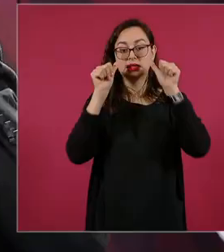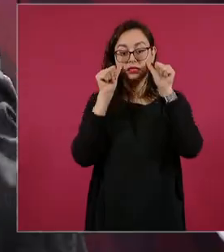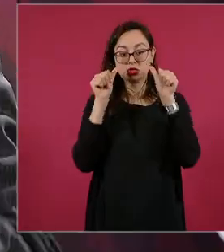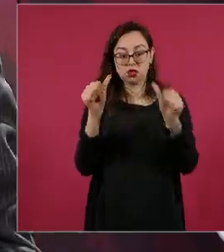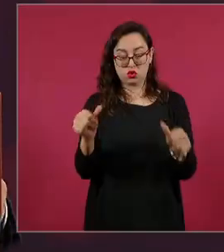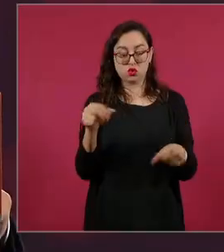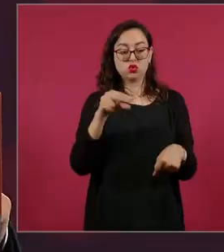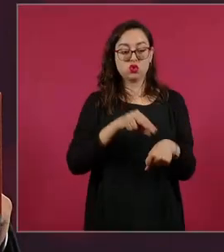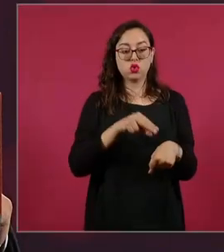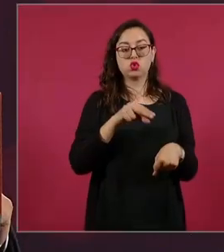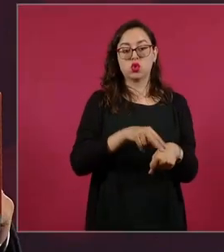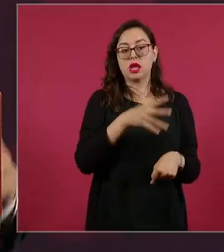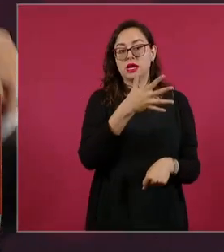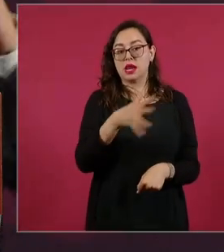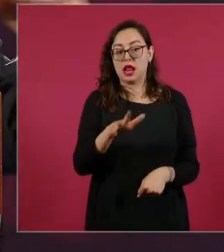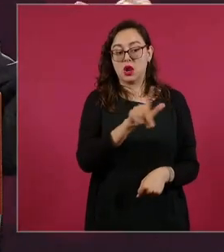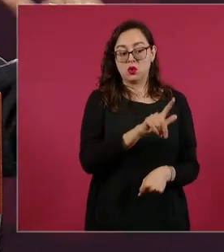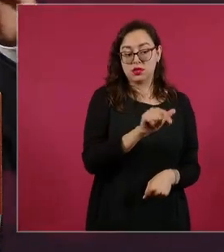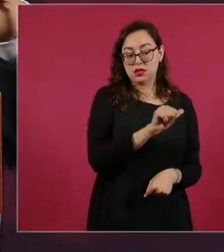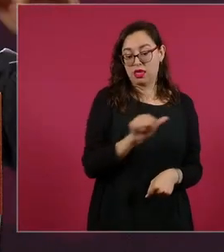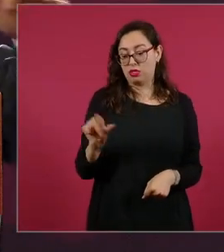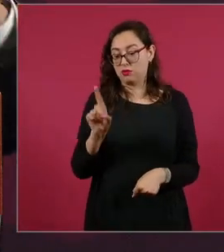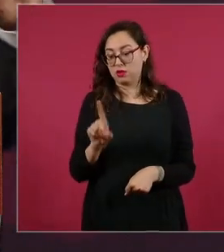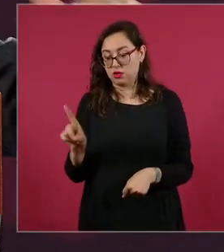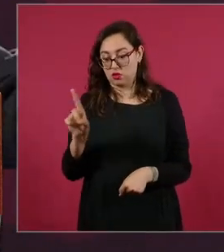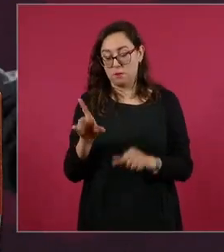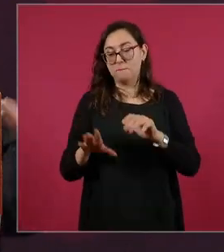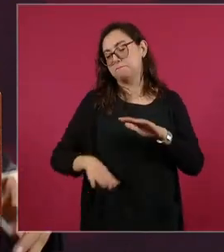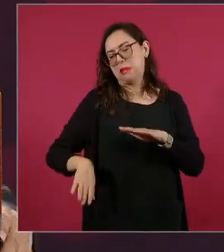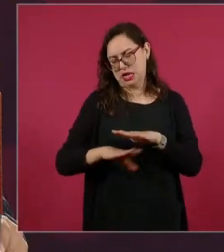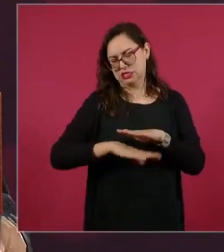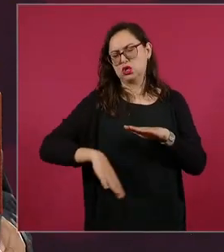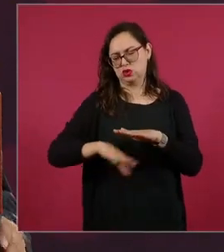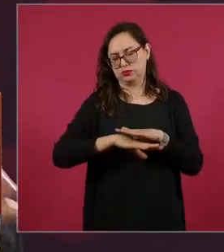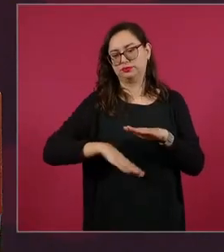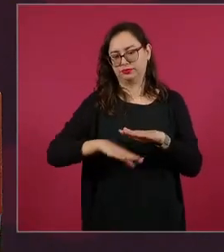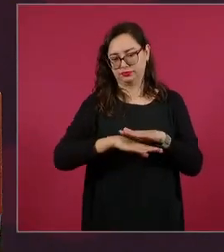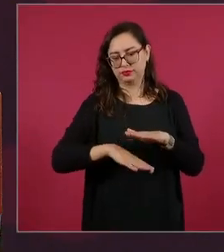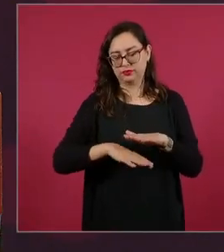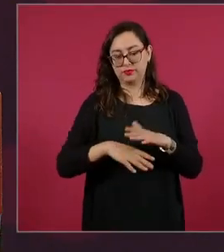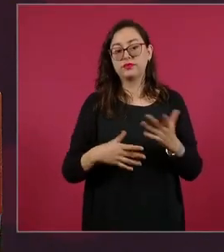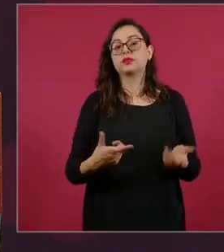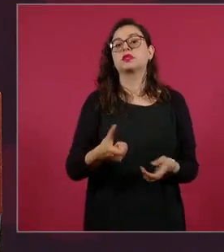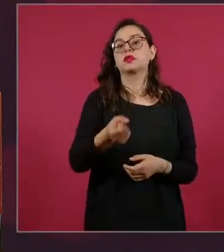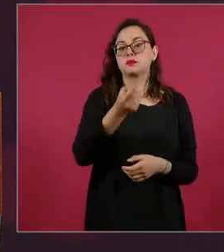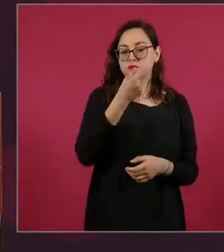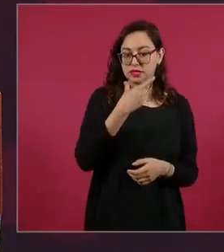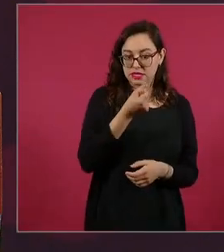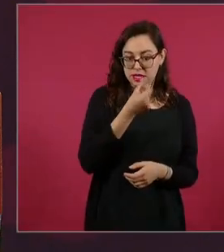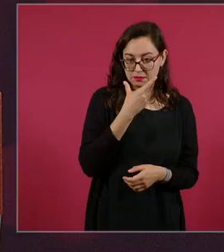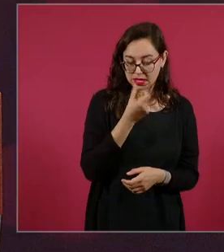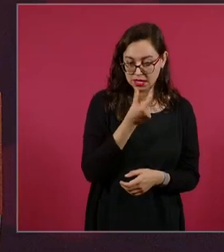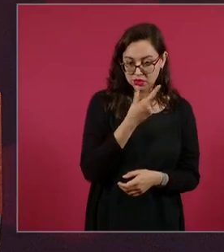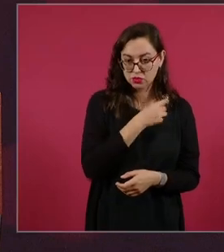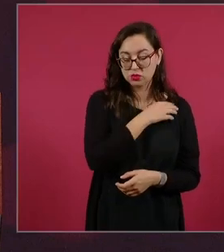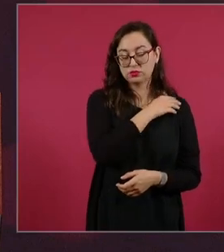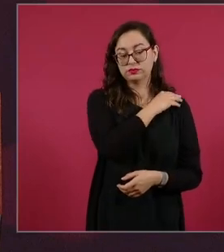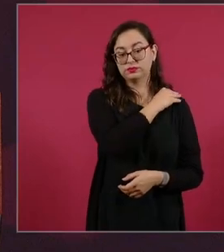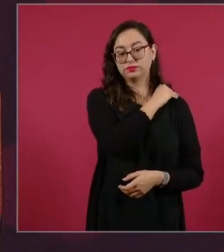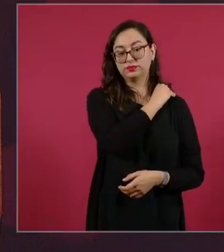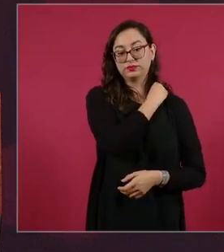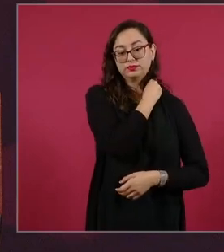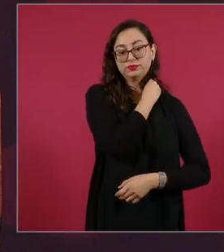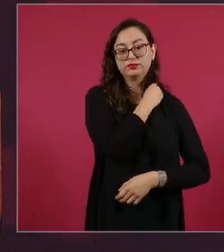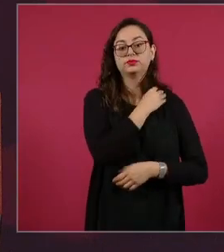general para lo básico con medicamento ahí